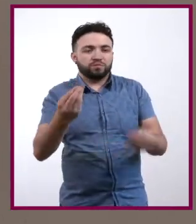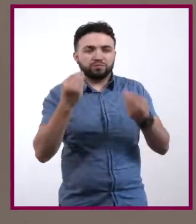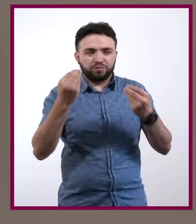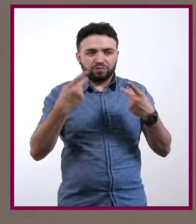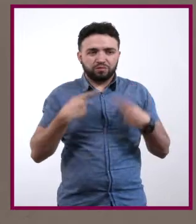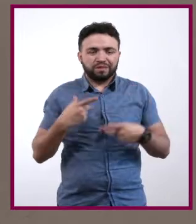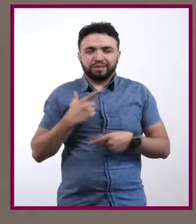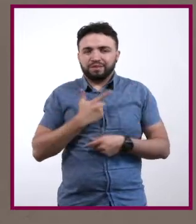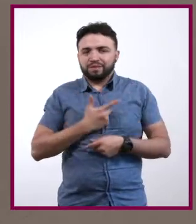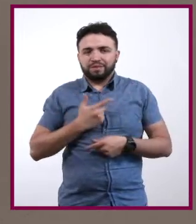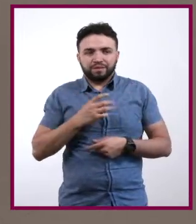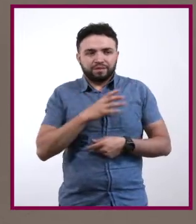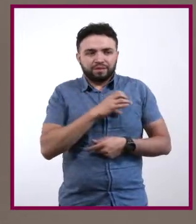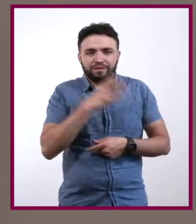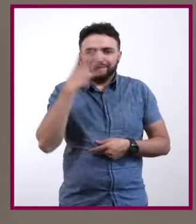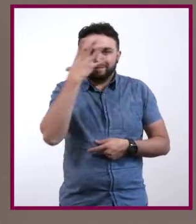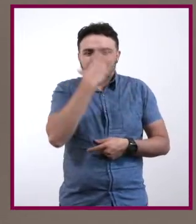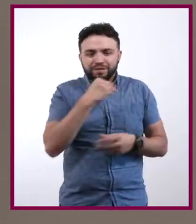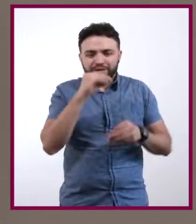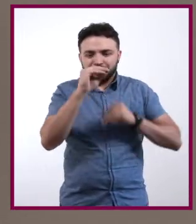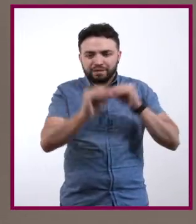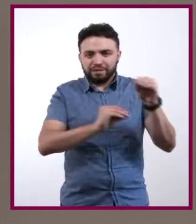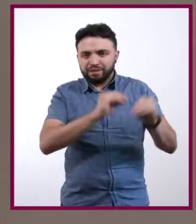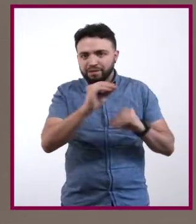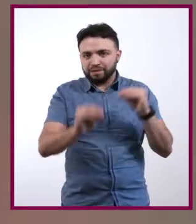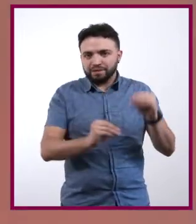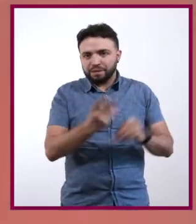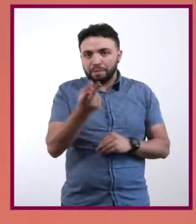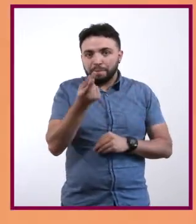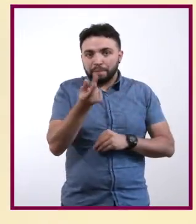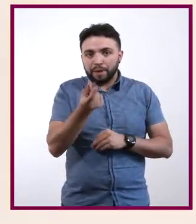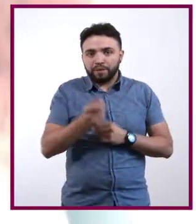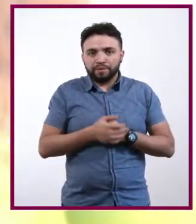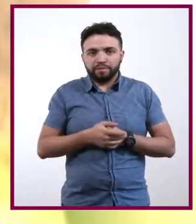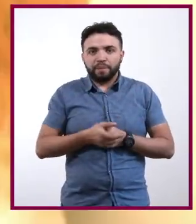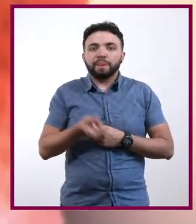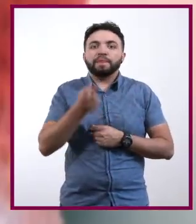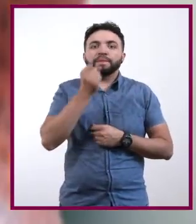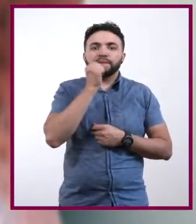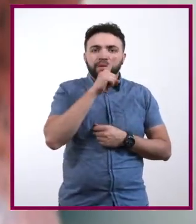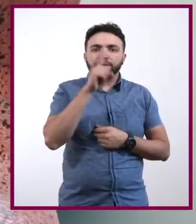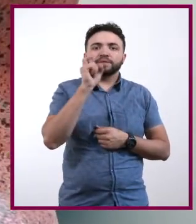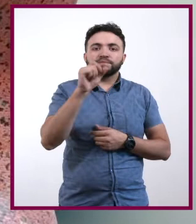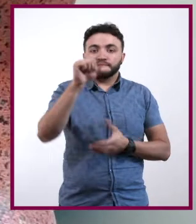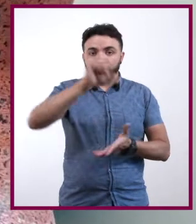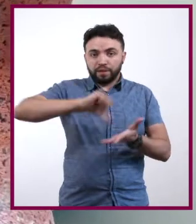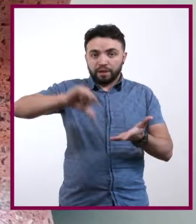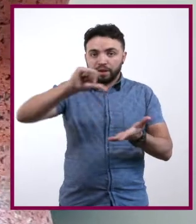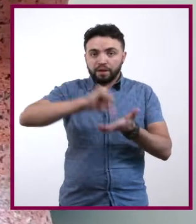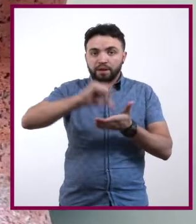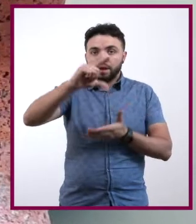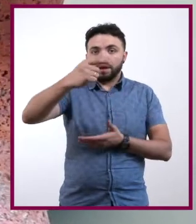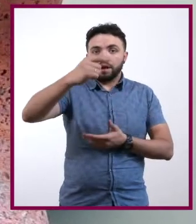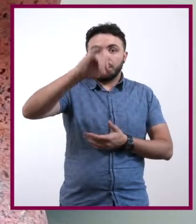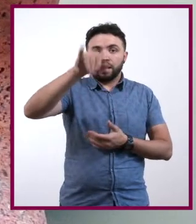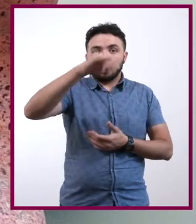y representados. Y también en el centro de Jalisco son muy